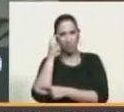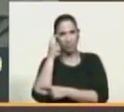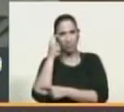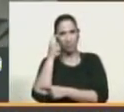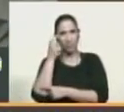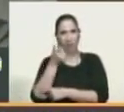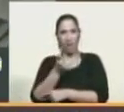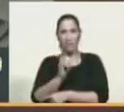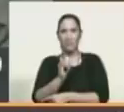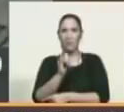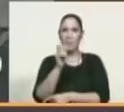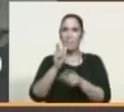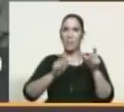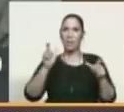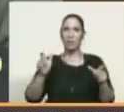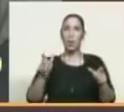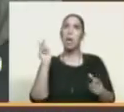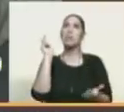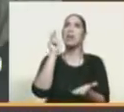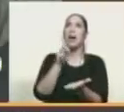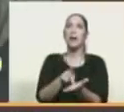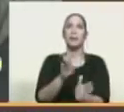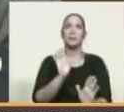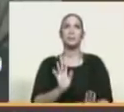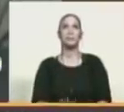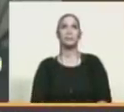gente que decía, traje